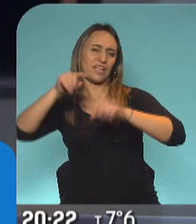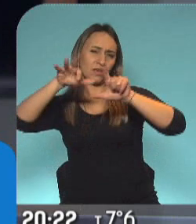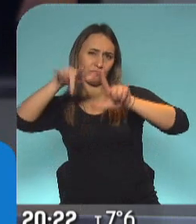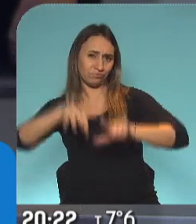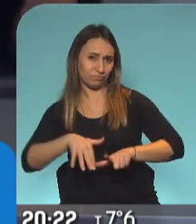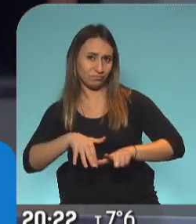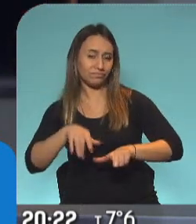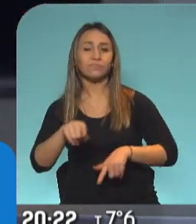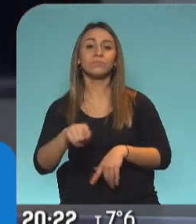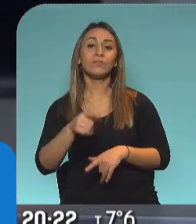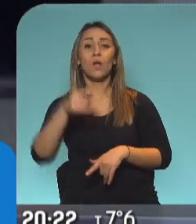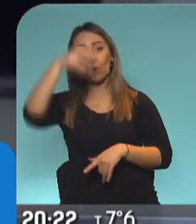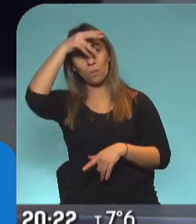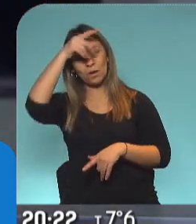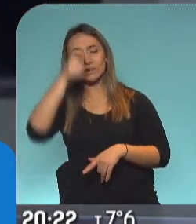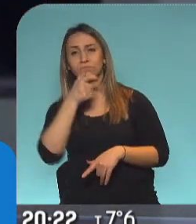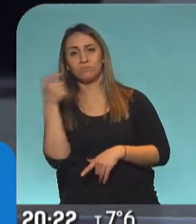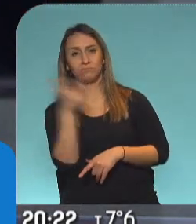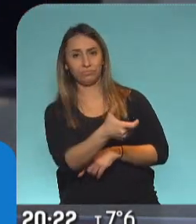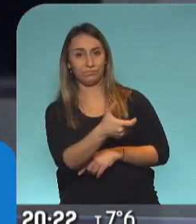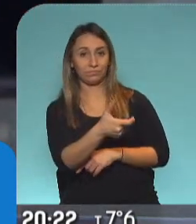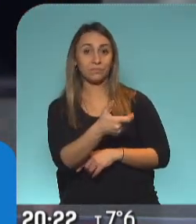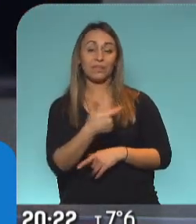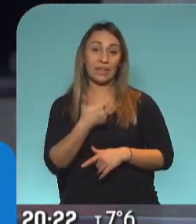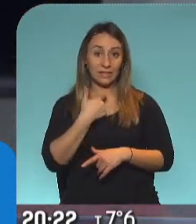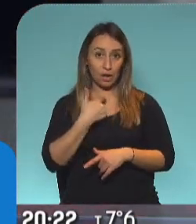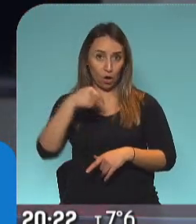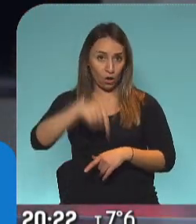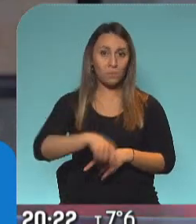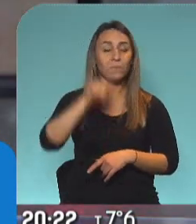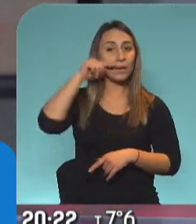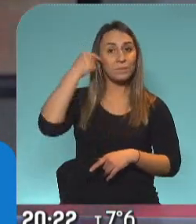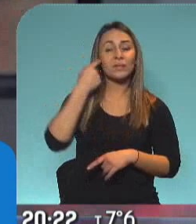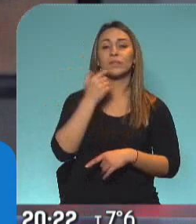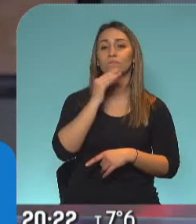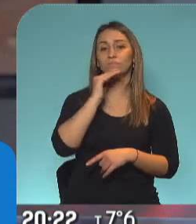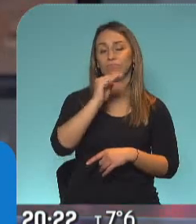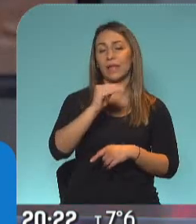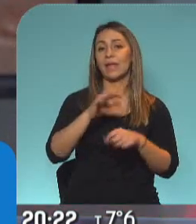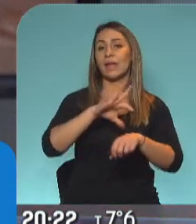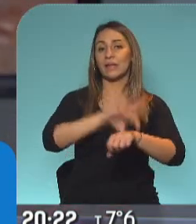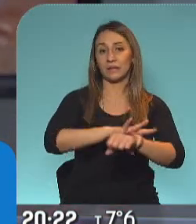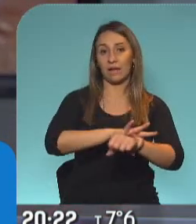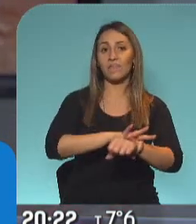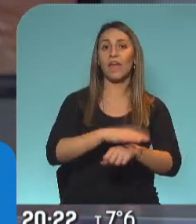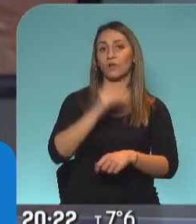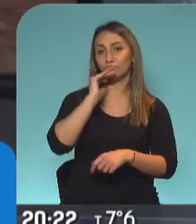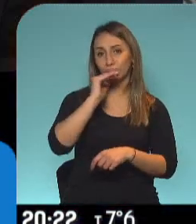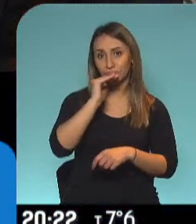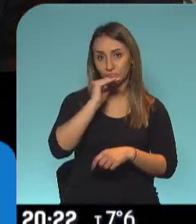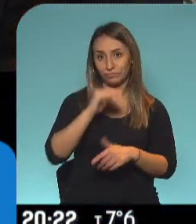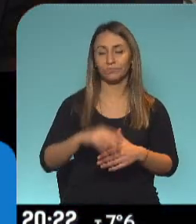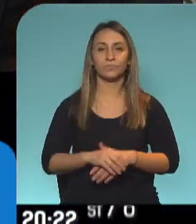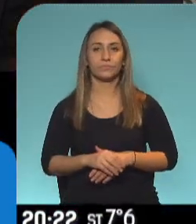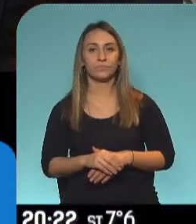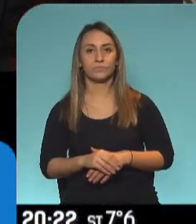Patricia Bullrich, ¿y quién respondió a esto? Y si querés lo escuchamos hoy por Radio Nacional, fue Santiago Cafiero, el jefe de gabinete. A